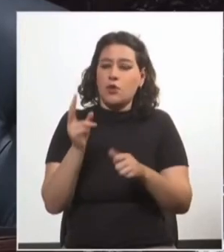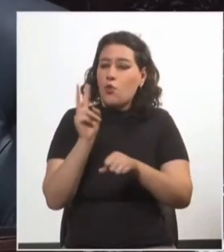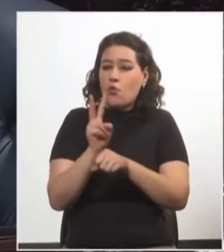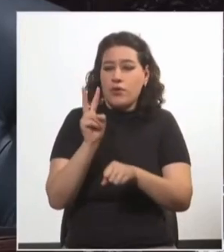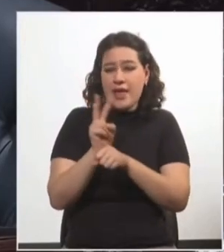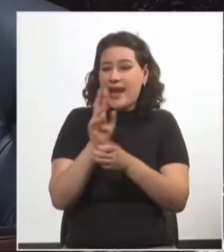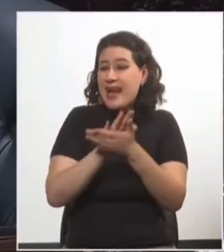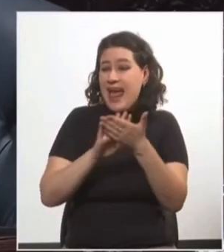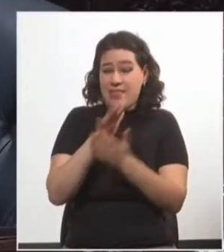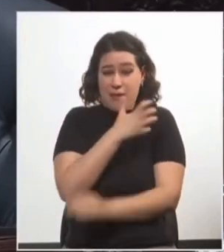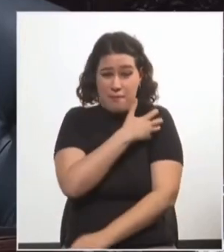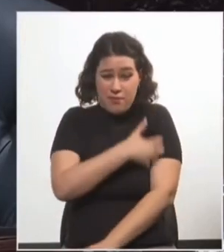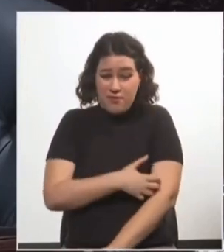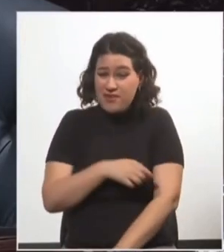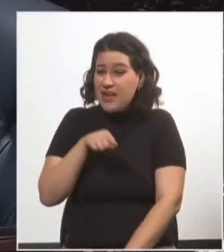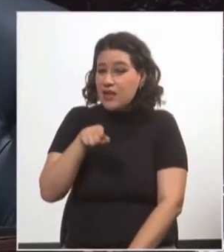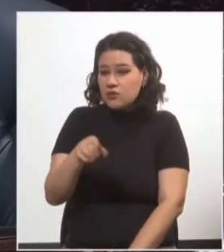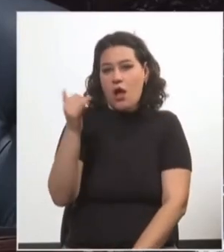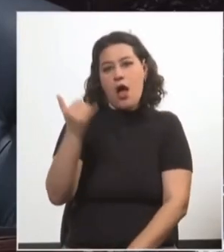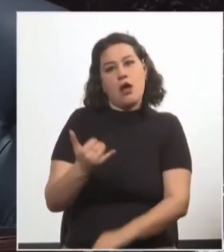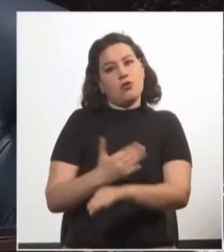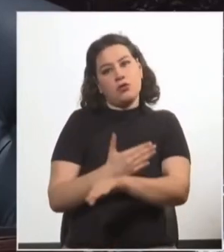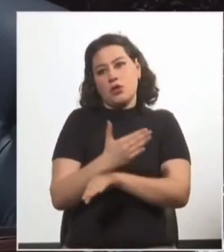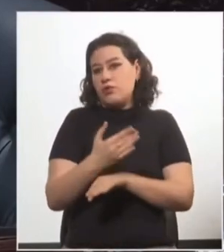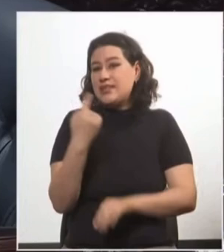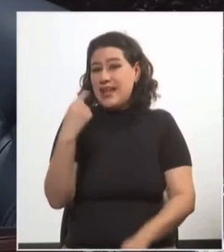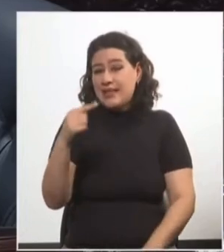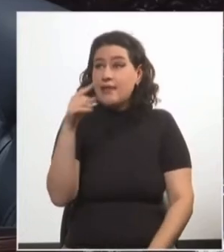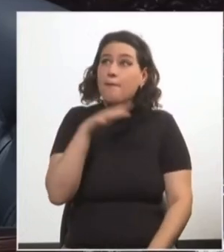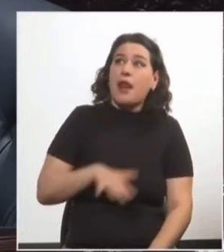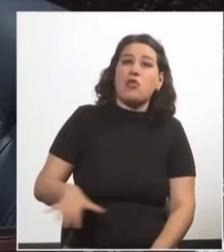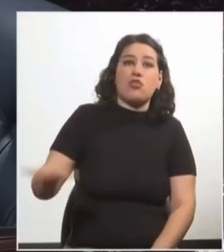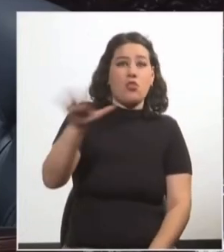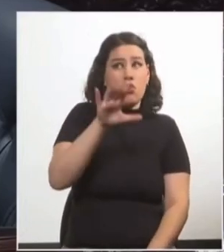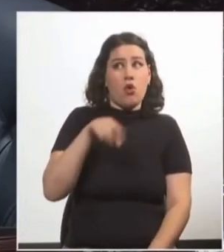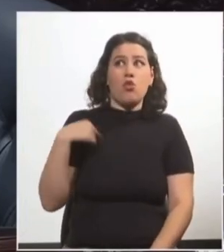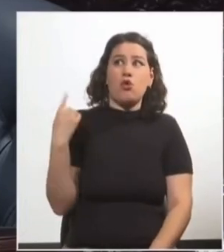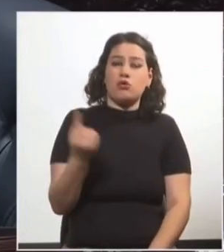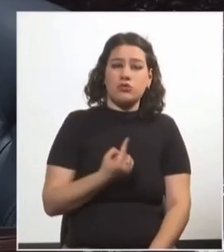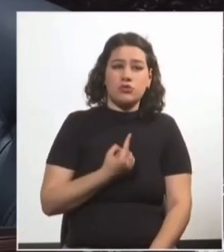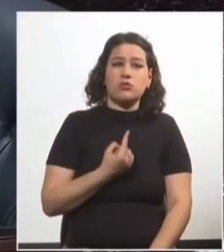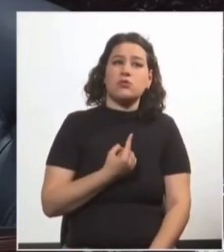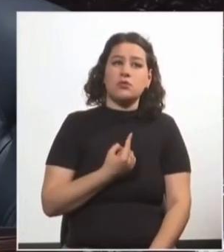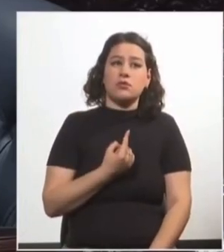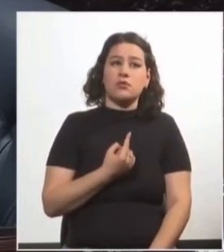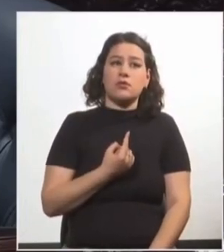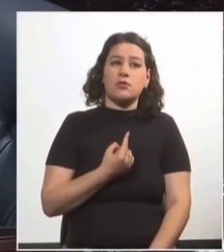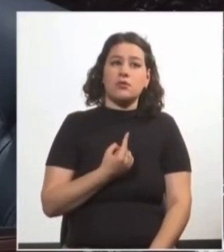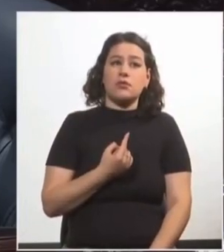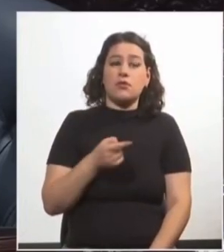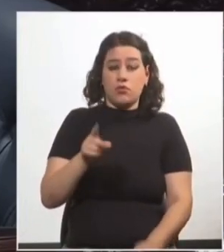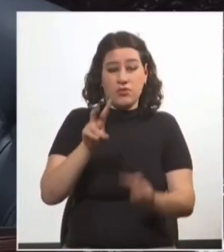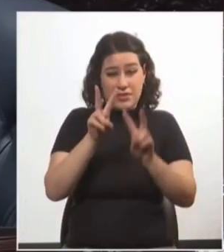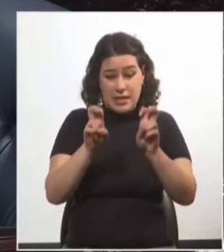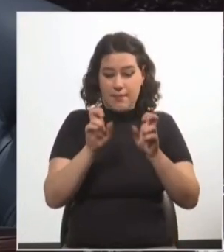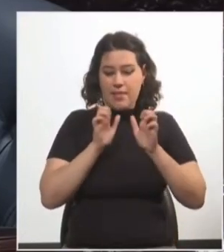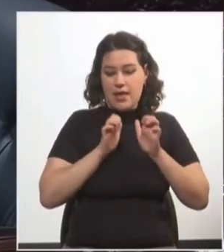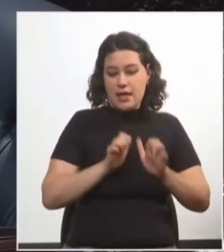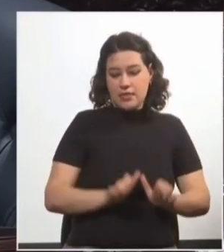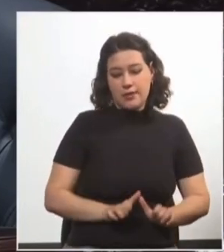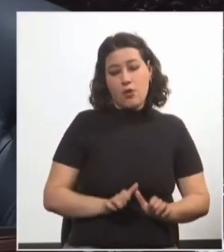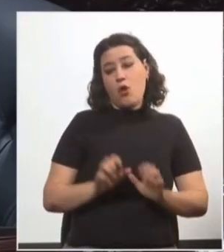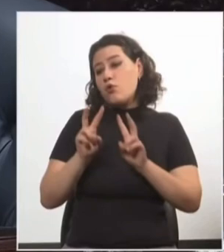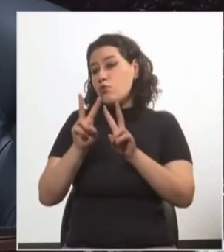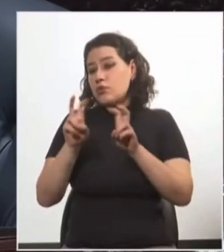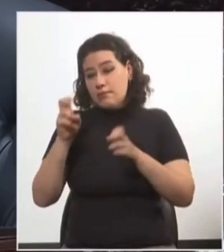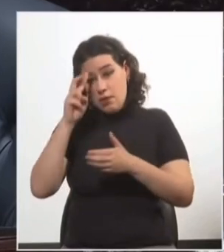más vulnerables. Eso tiene consecuencias negativas para todos. Es un tema ético y un tema